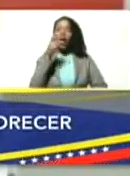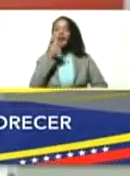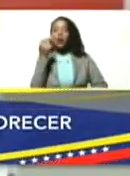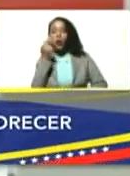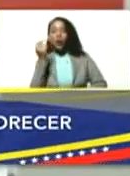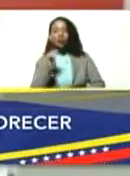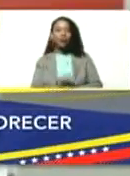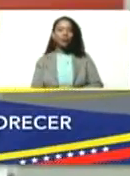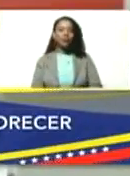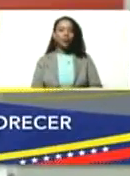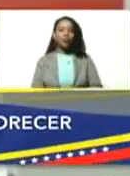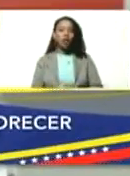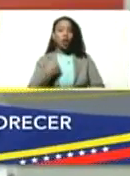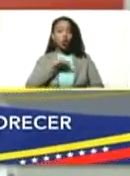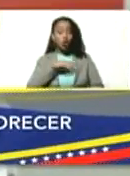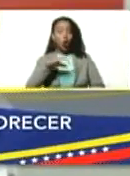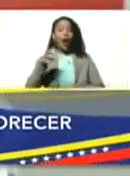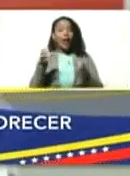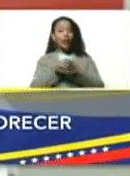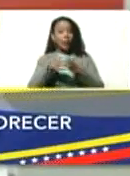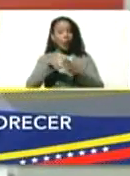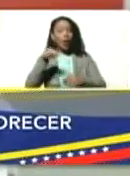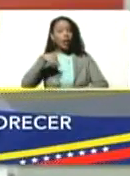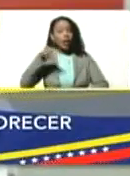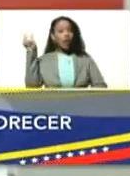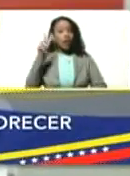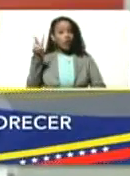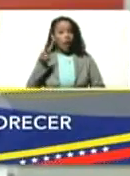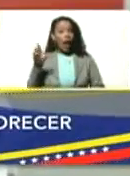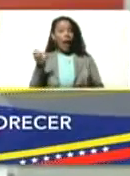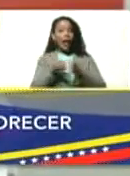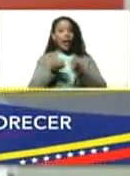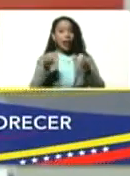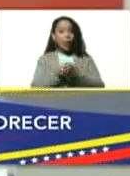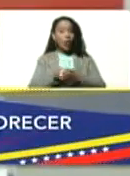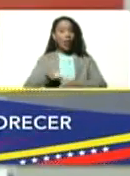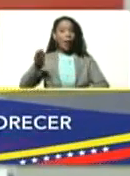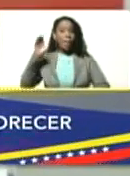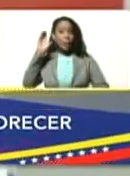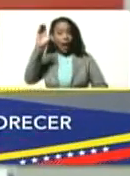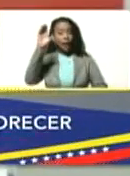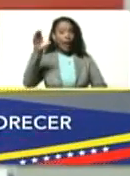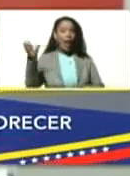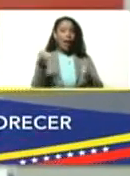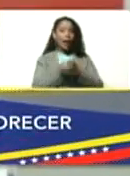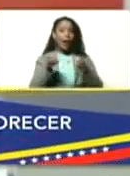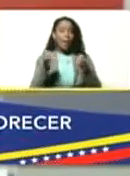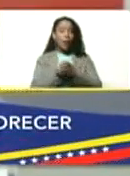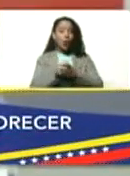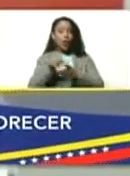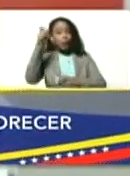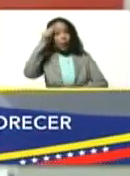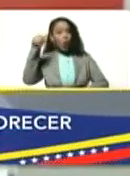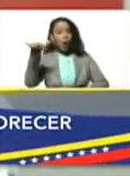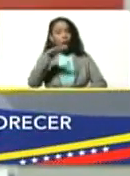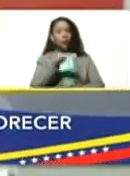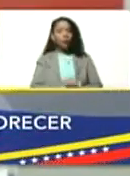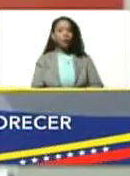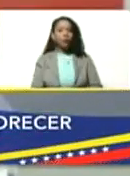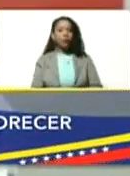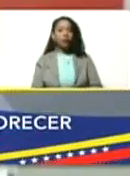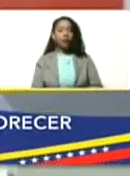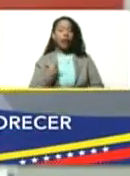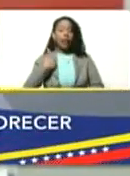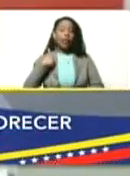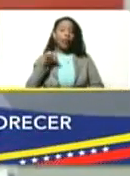rojo. Somos el equipo de Venezuela, somos el equipo de la patria, somos el equipo del pueblo. Y